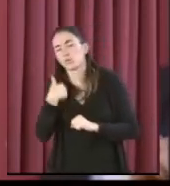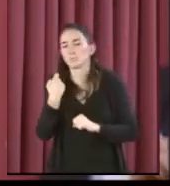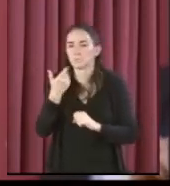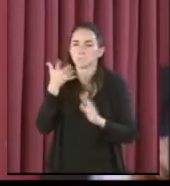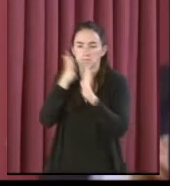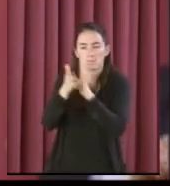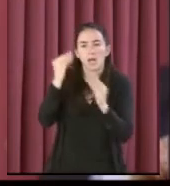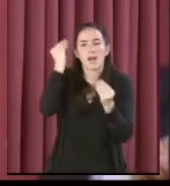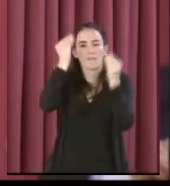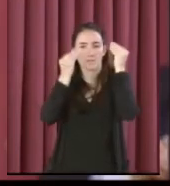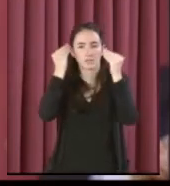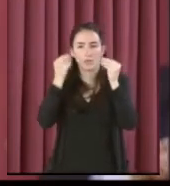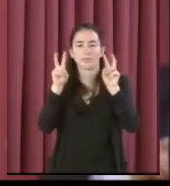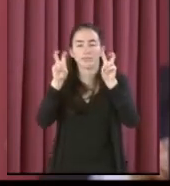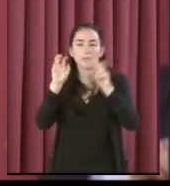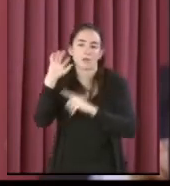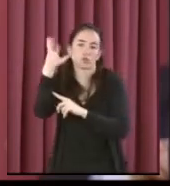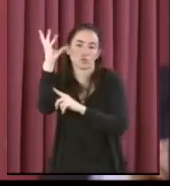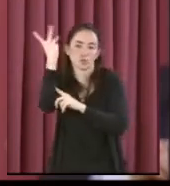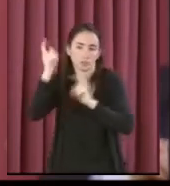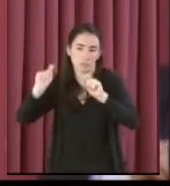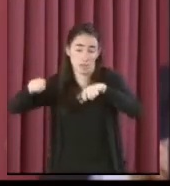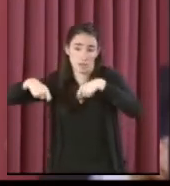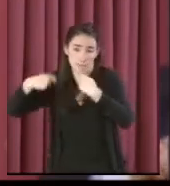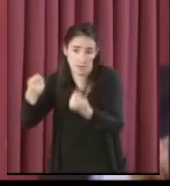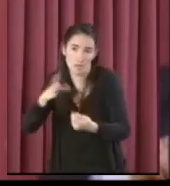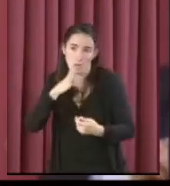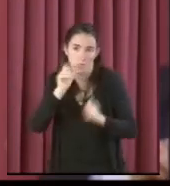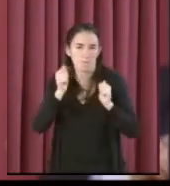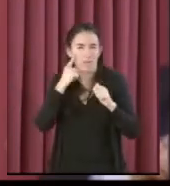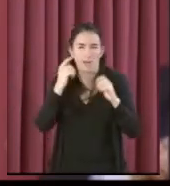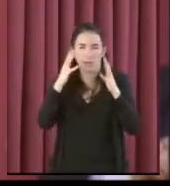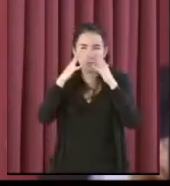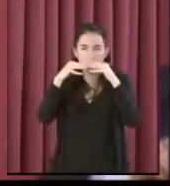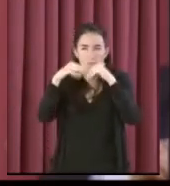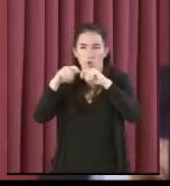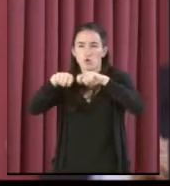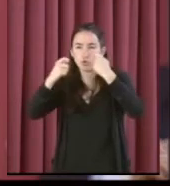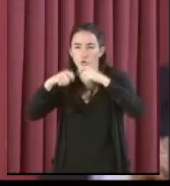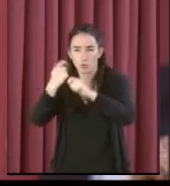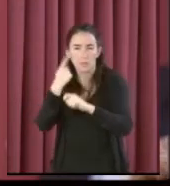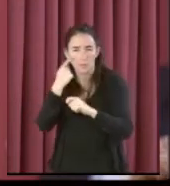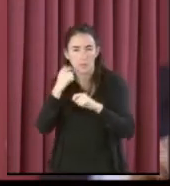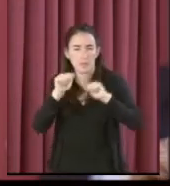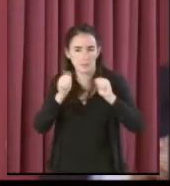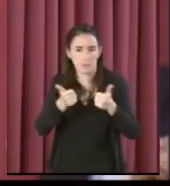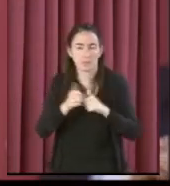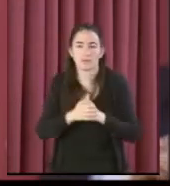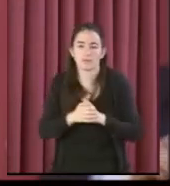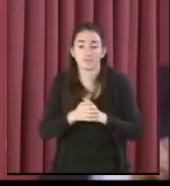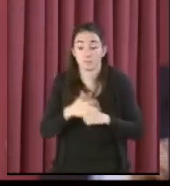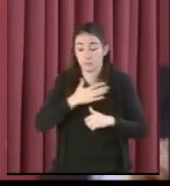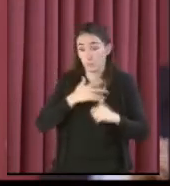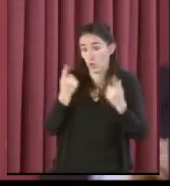sobre también la sostenibilidad de la ciudad ante el desafío del envejecimiento. Logroño, y por tanto